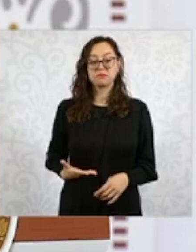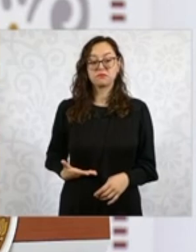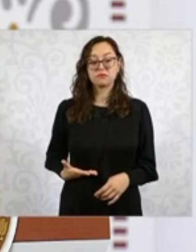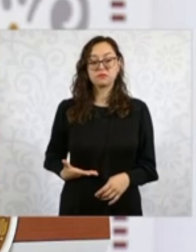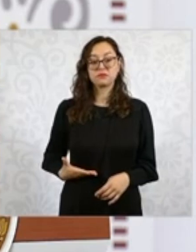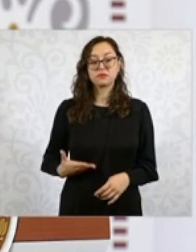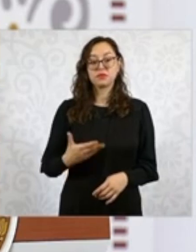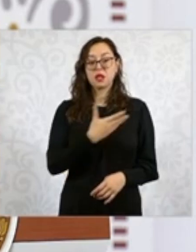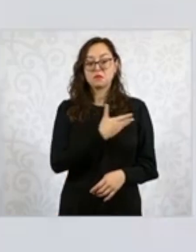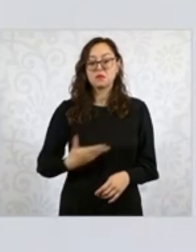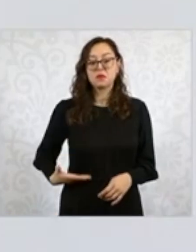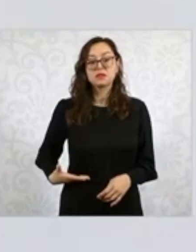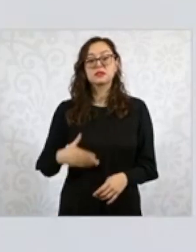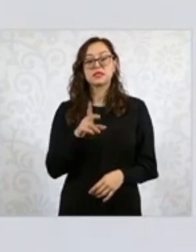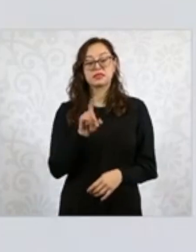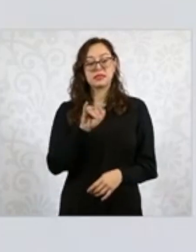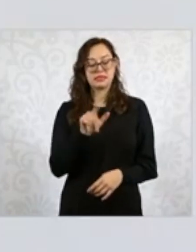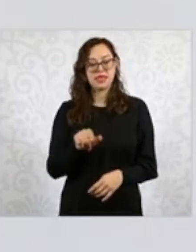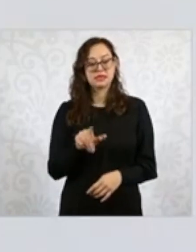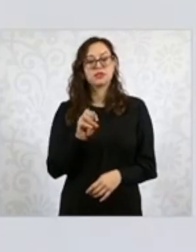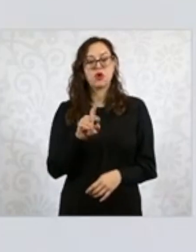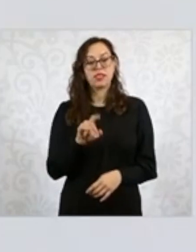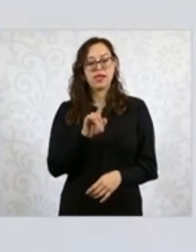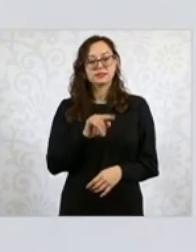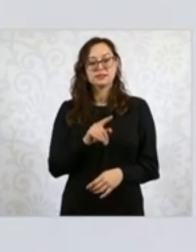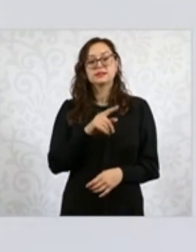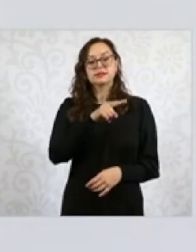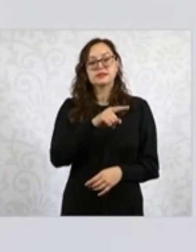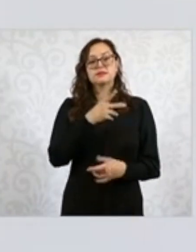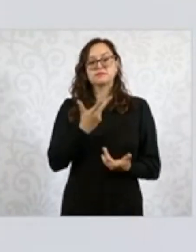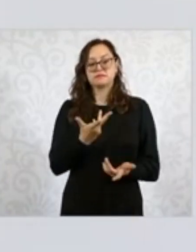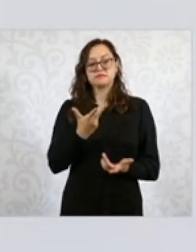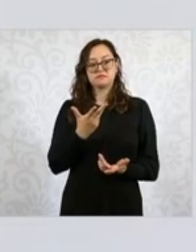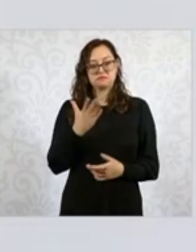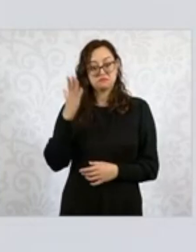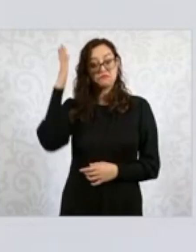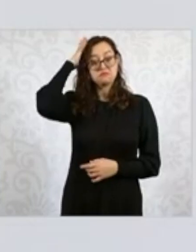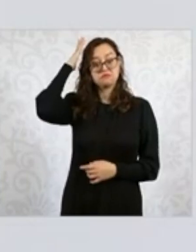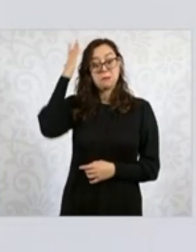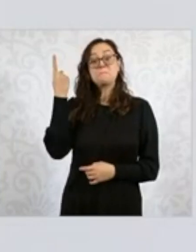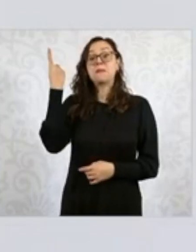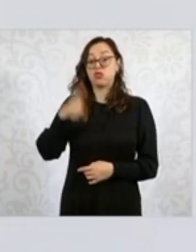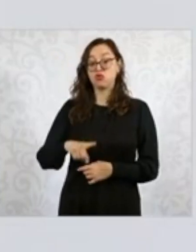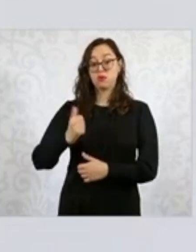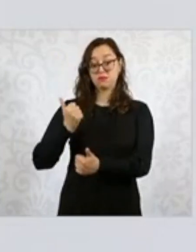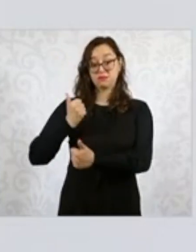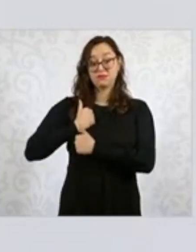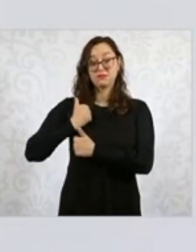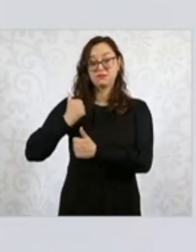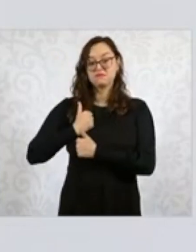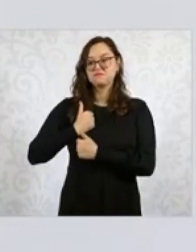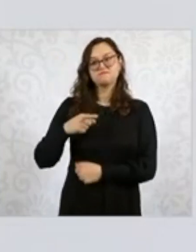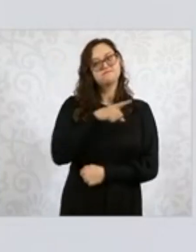Este crimen de lesa humanidad fue ejecutado desde la más alta autoridad del poder público durante la primera conferencia